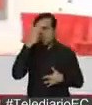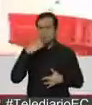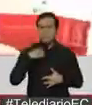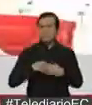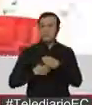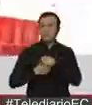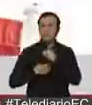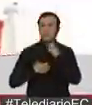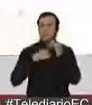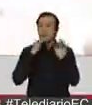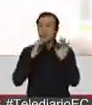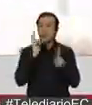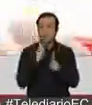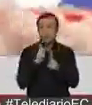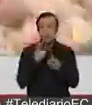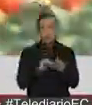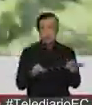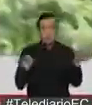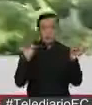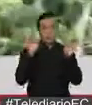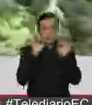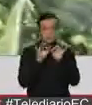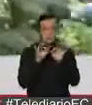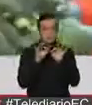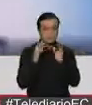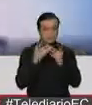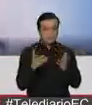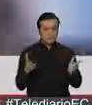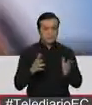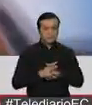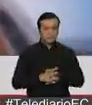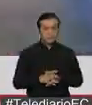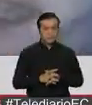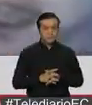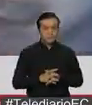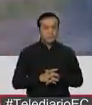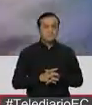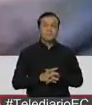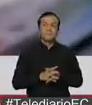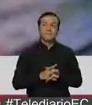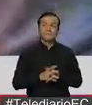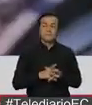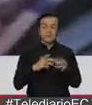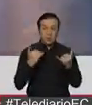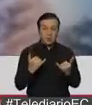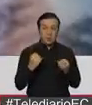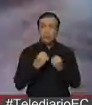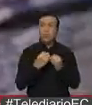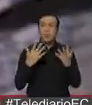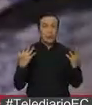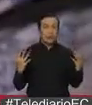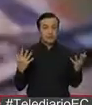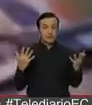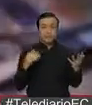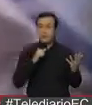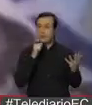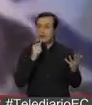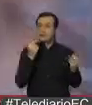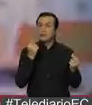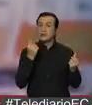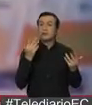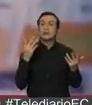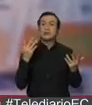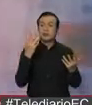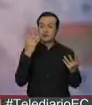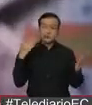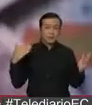son elementos clave de un escenario desalentador en términos económicos. Según estimaciones, en este año se registraría un déficit fiscal